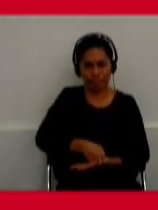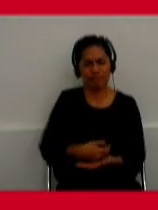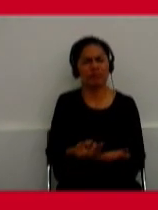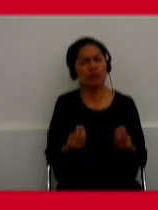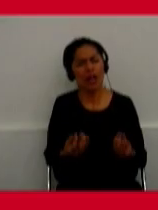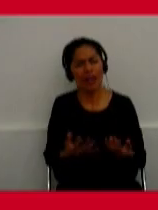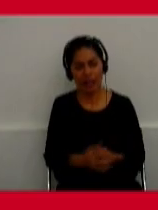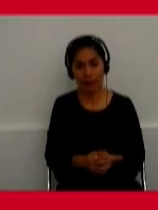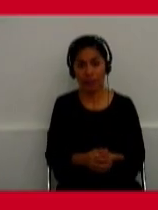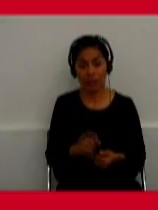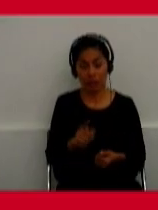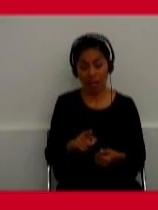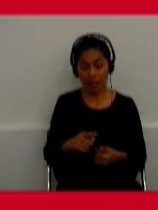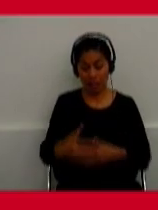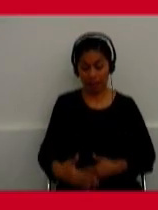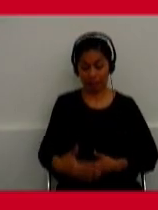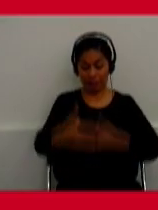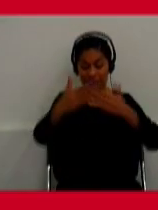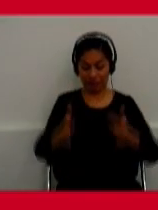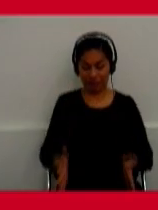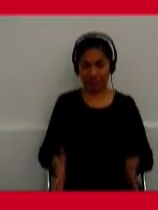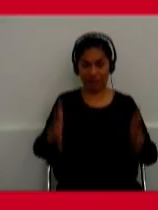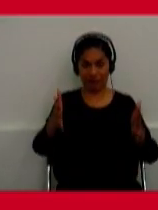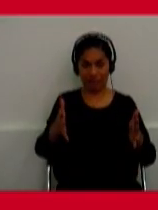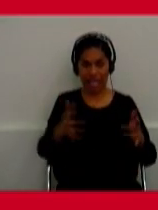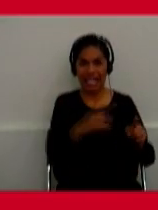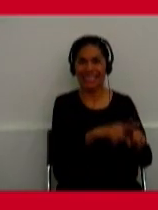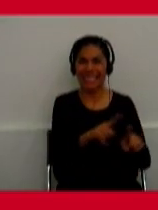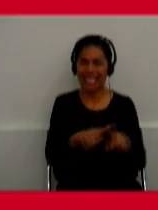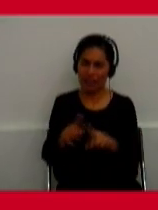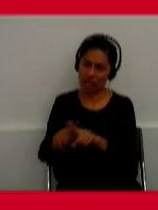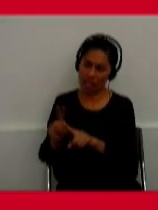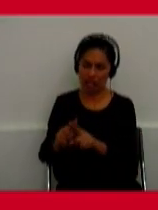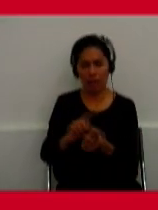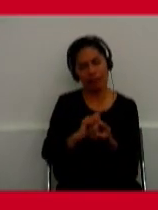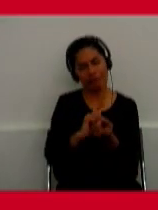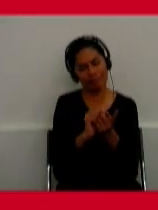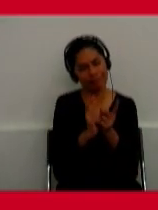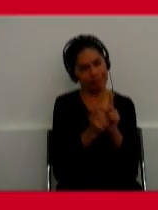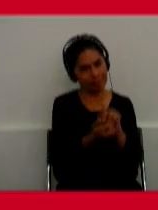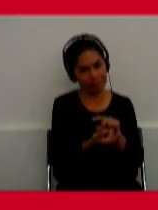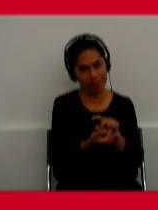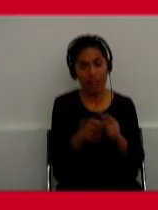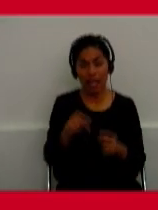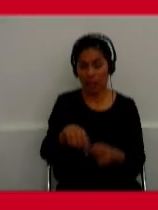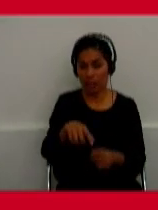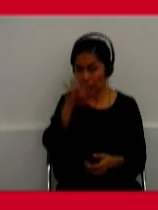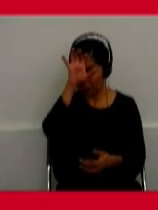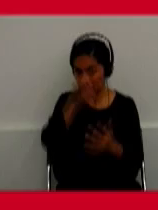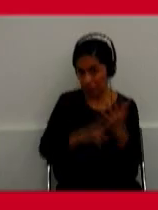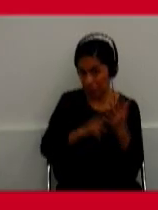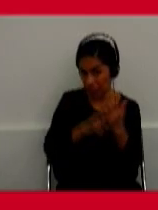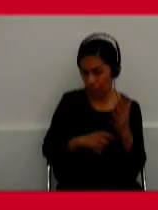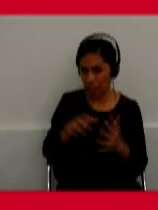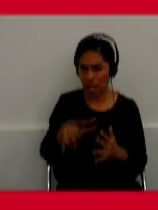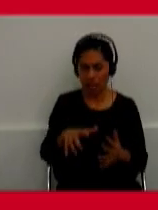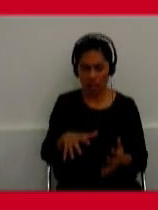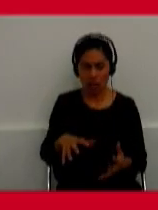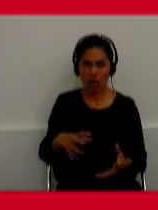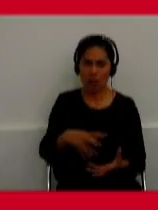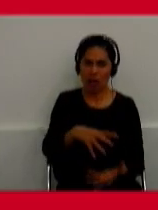normalmente los relaves tienen mucha variabilidad. El relave o la mineralogía, el mineral que incrementa la concentradora es